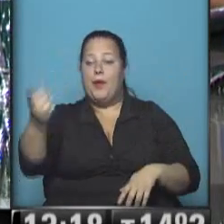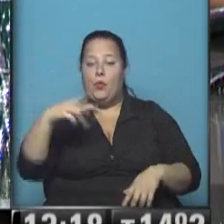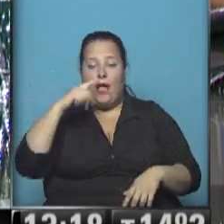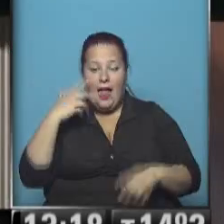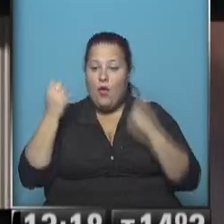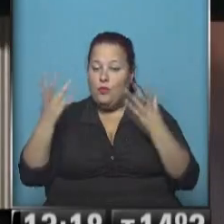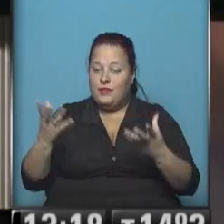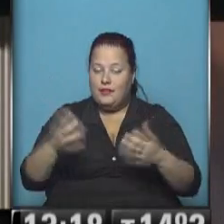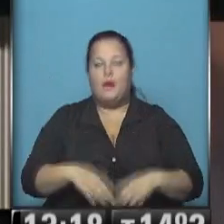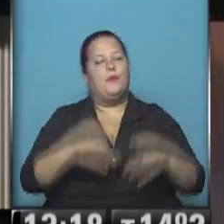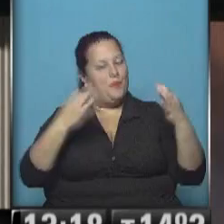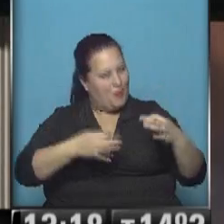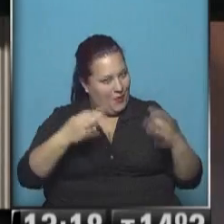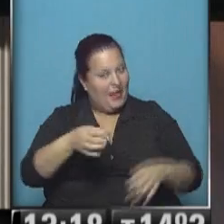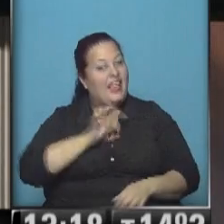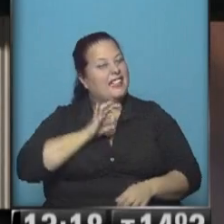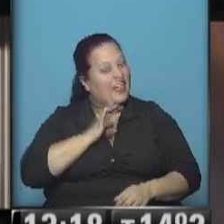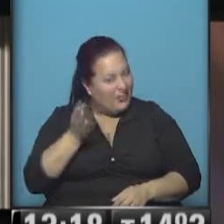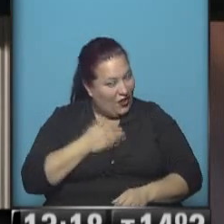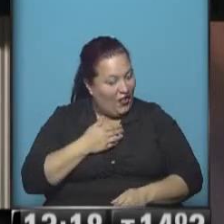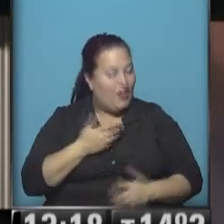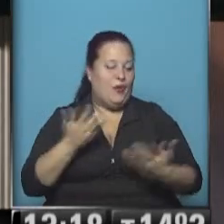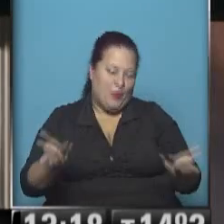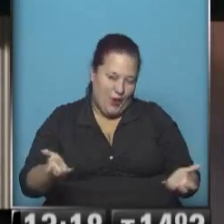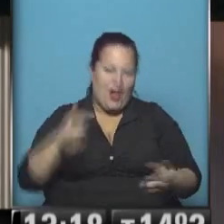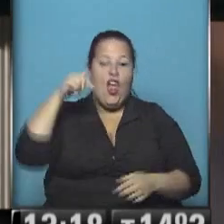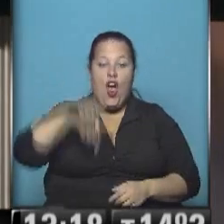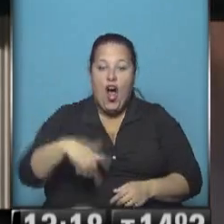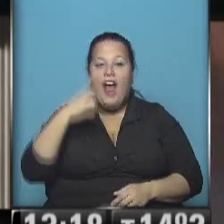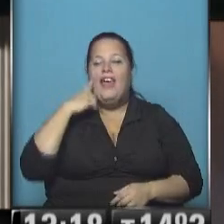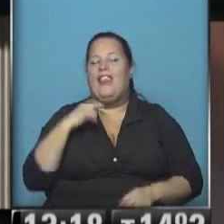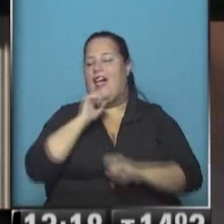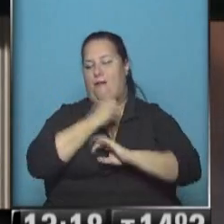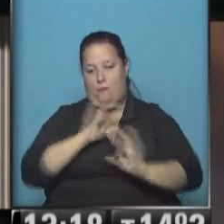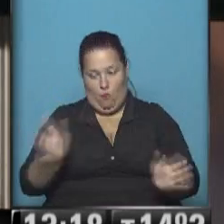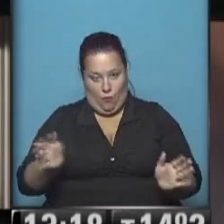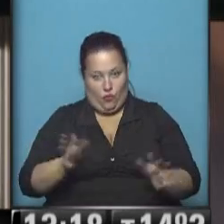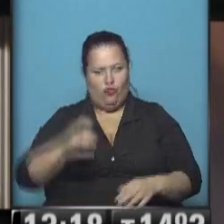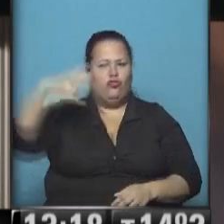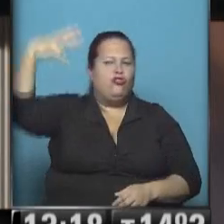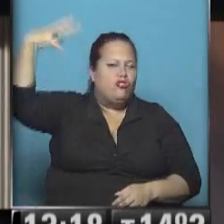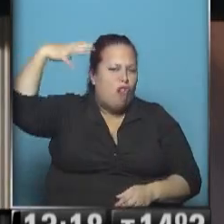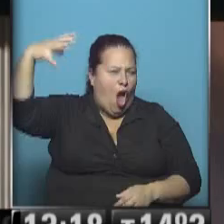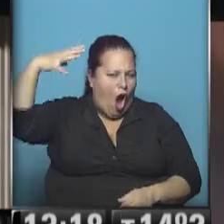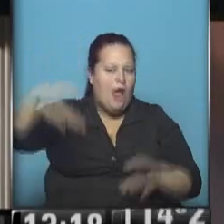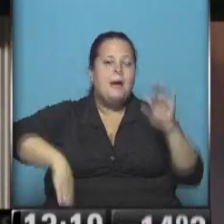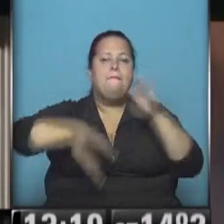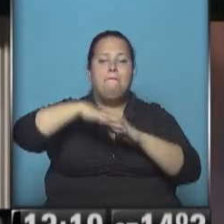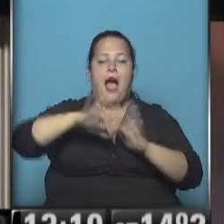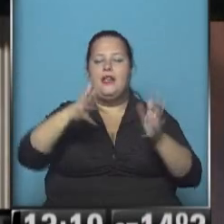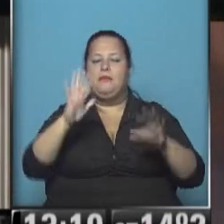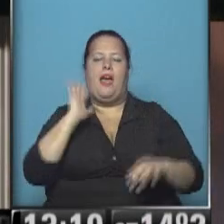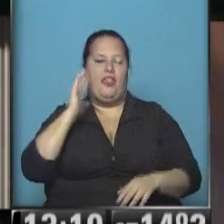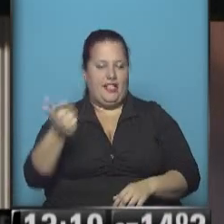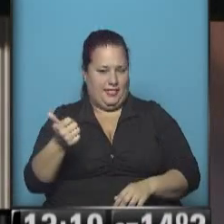¿Cómo estás? Muy bien. Y quieren saber todo, ¿eh? Bueno, hoy un día espléndido, ¿eh? Solazo, solazo, la máxima del orden